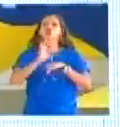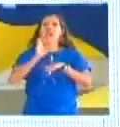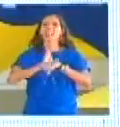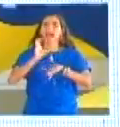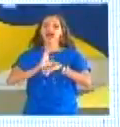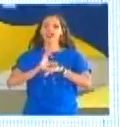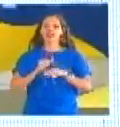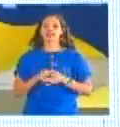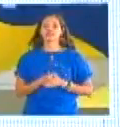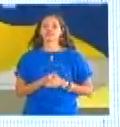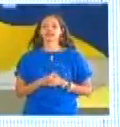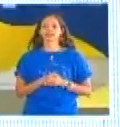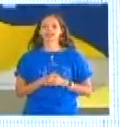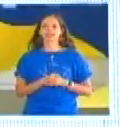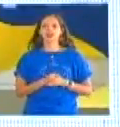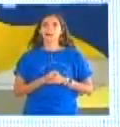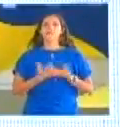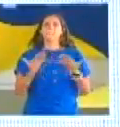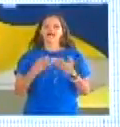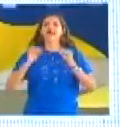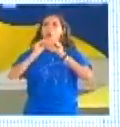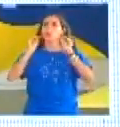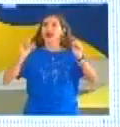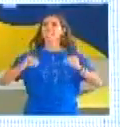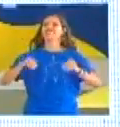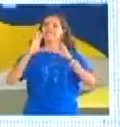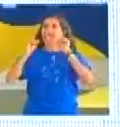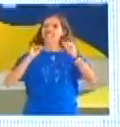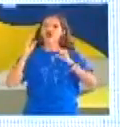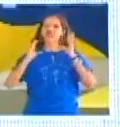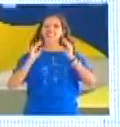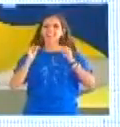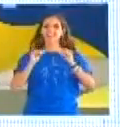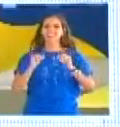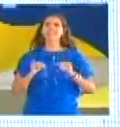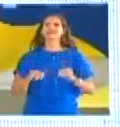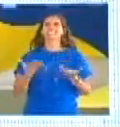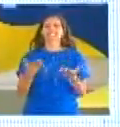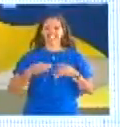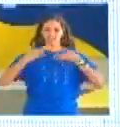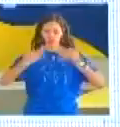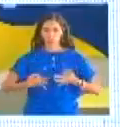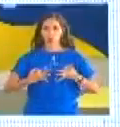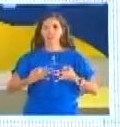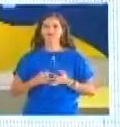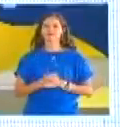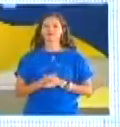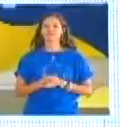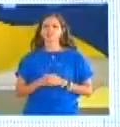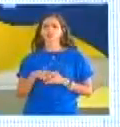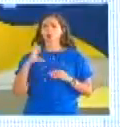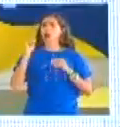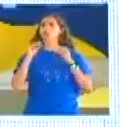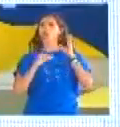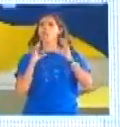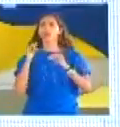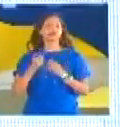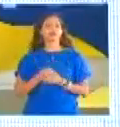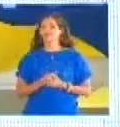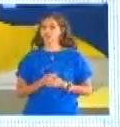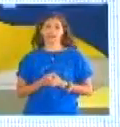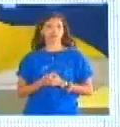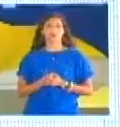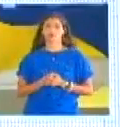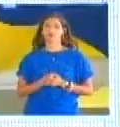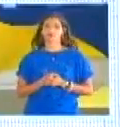ciudadana para convocar a un gran diálogo de acción, no un diálogo de hablar por hablar,